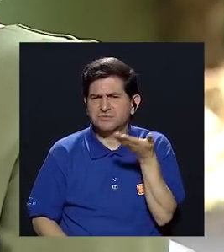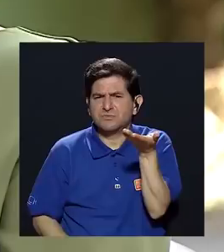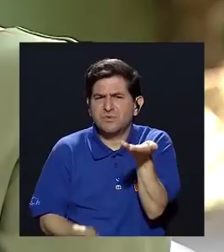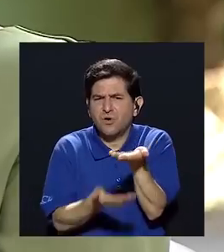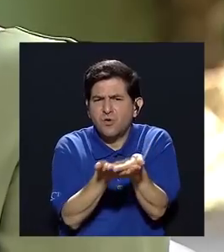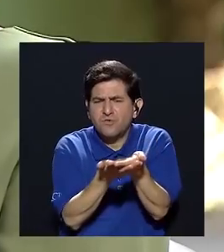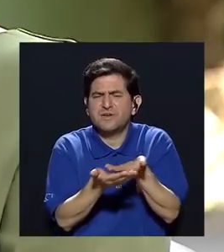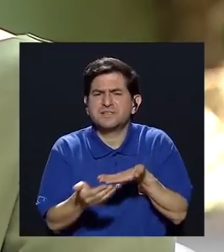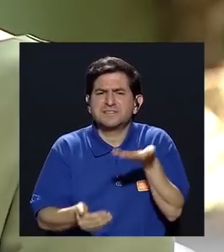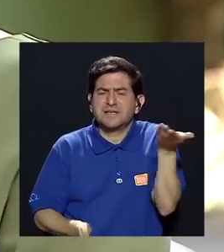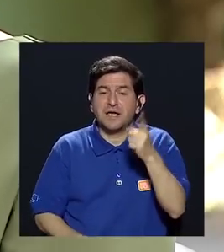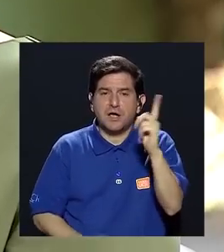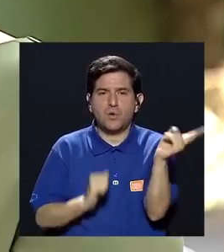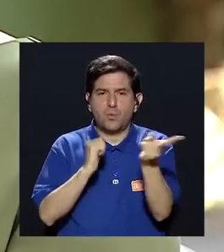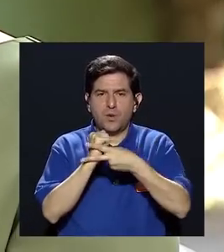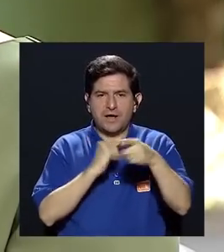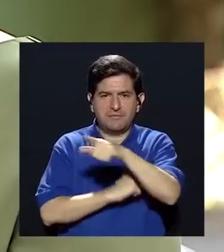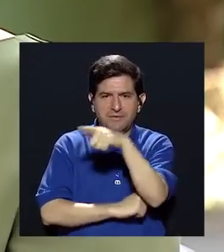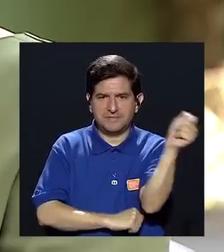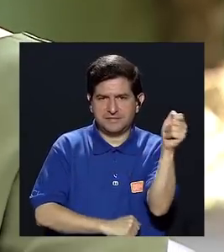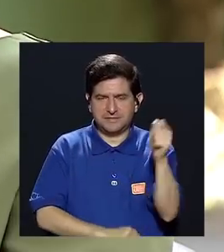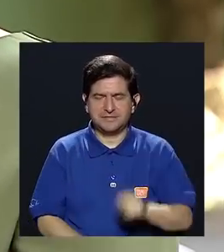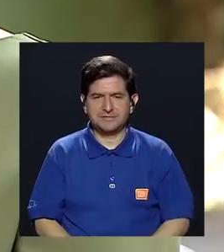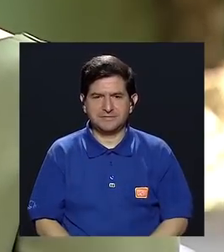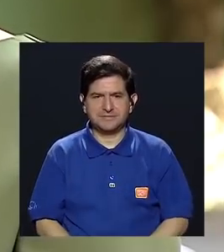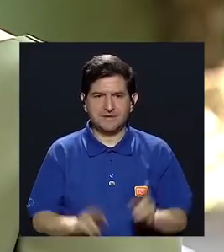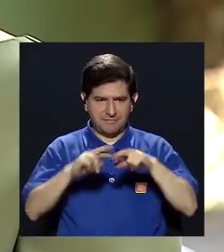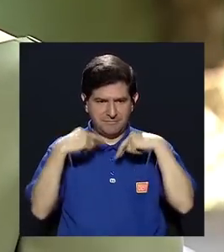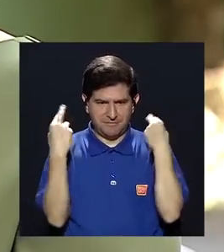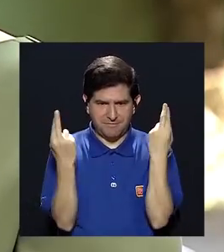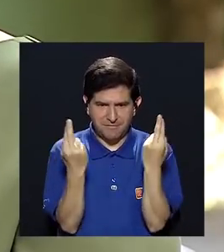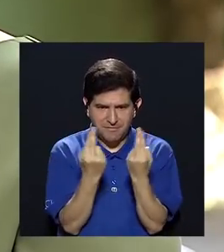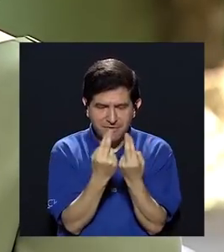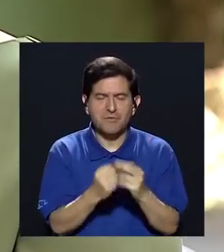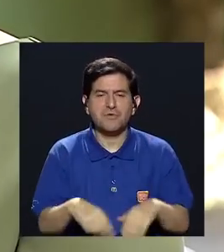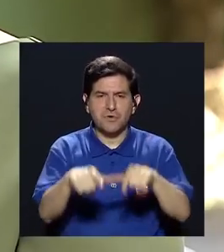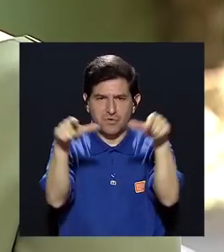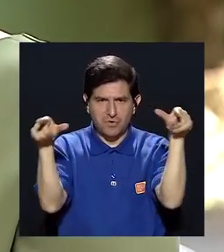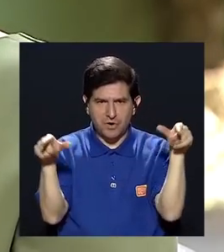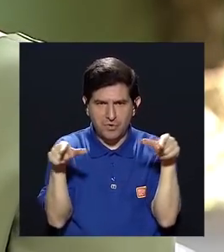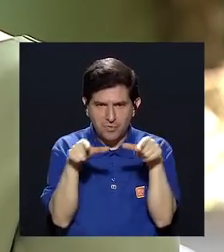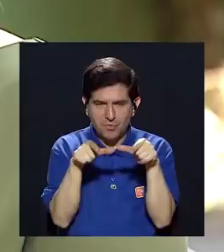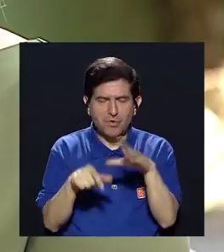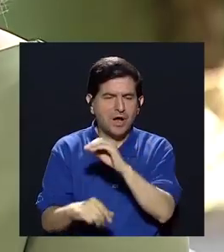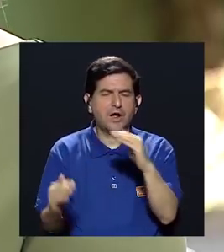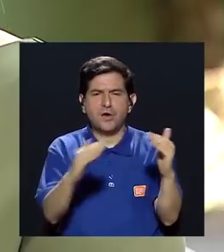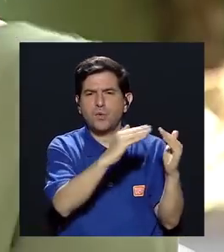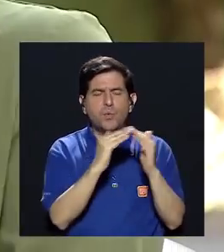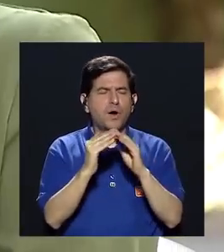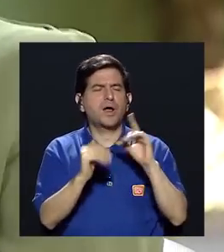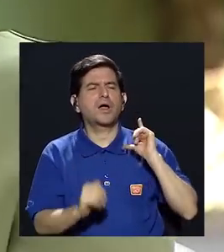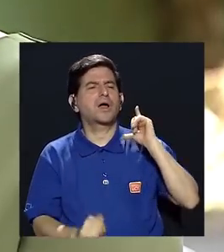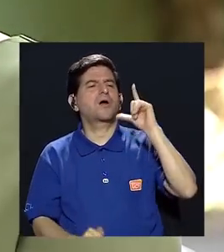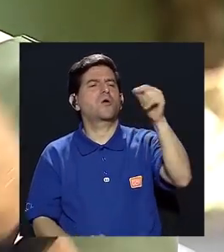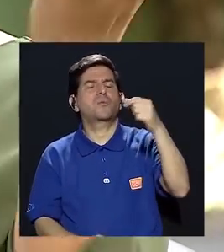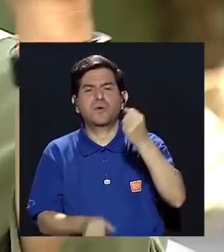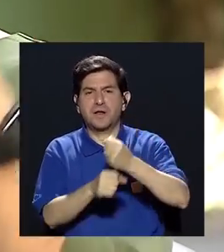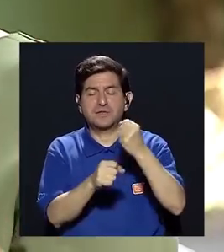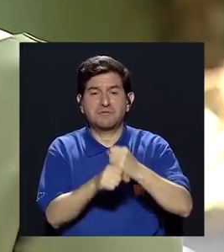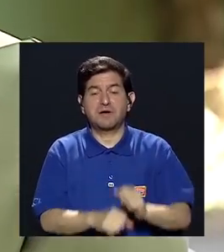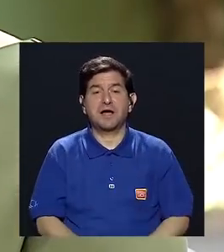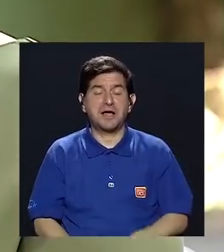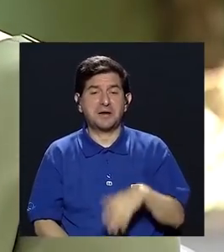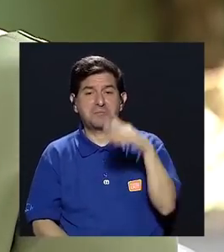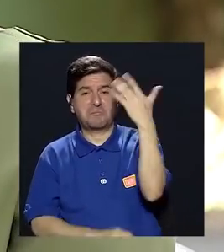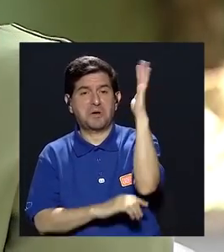es al menos una vez al mes un encuentro en el establecimiento o en comunidades muy lejanas, a veces trabajamos hasta